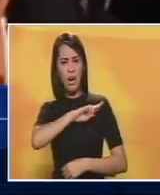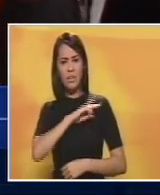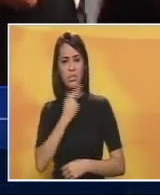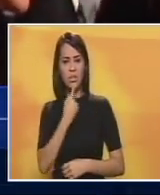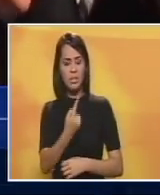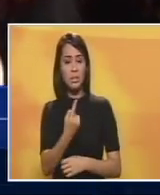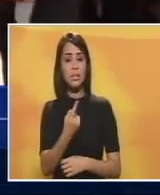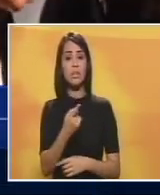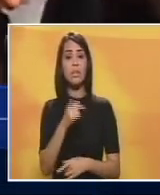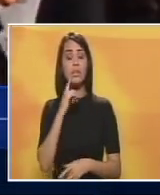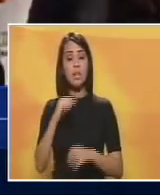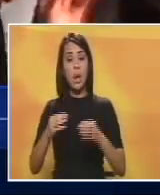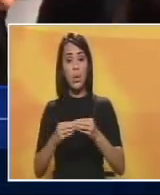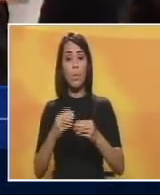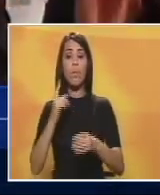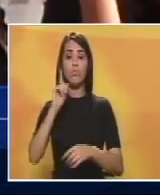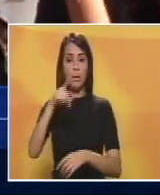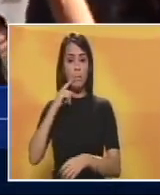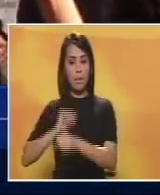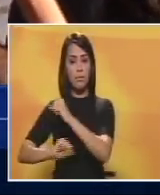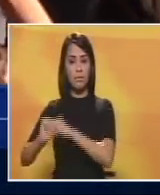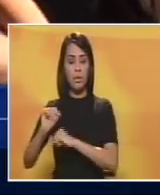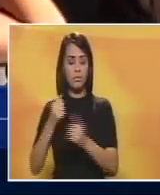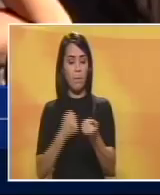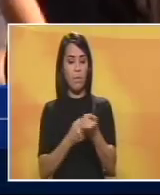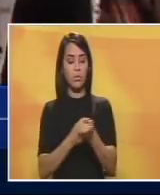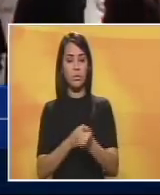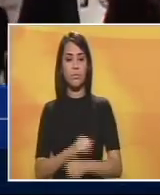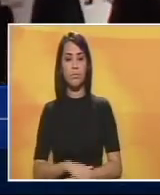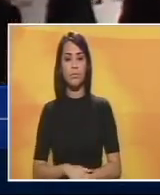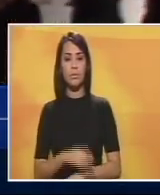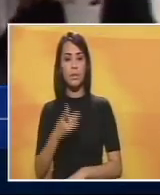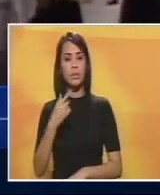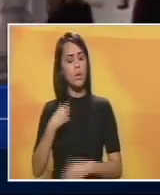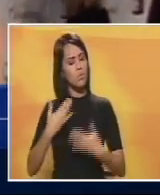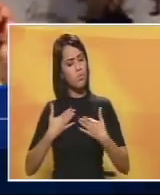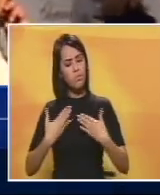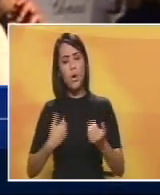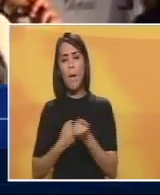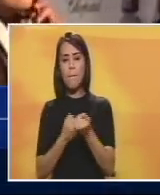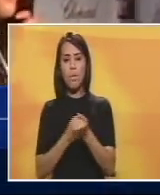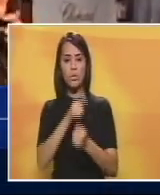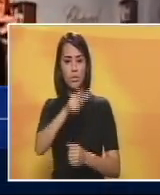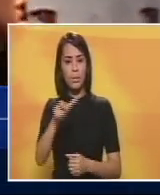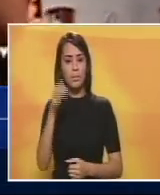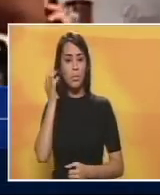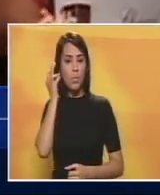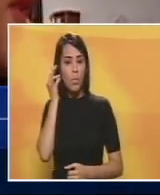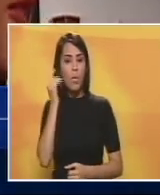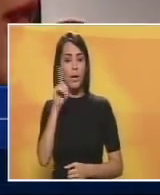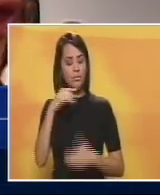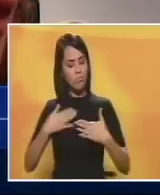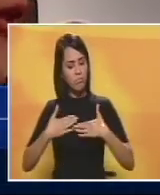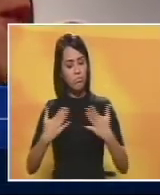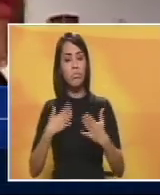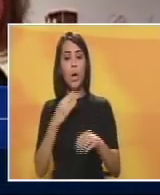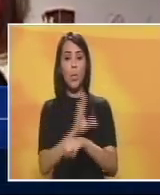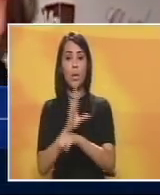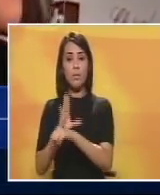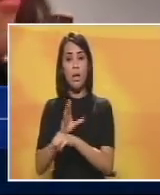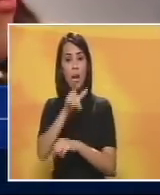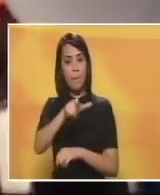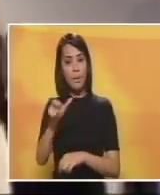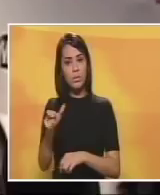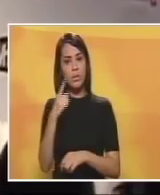del movimiento al que también defiende. Expresó su apoyo a las mujeres que hablaron sobre sus experiencias porque han servido para proteger a aquellas